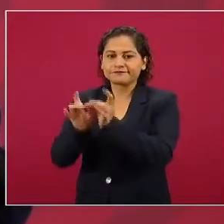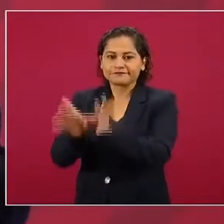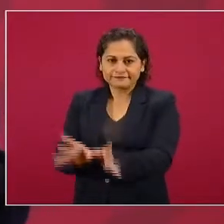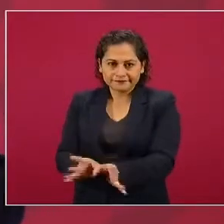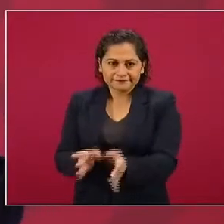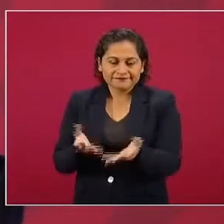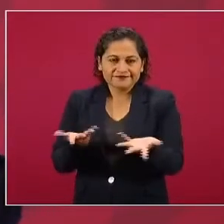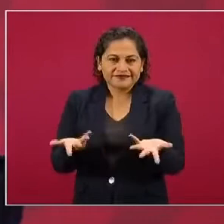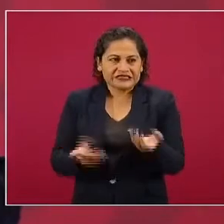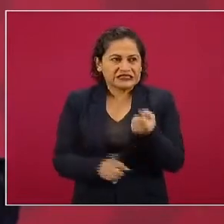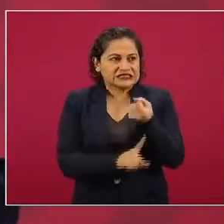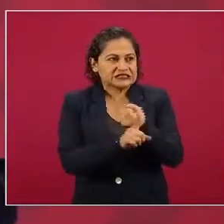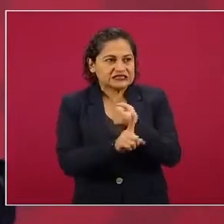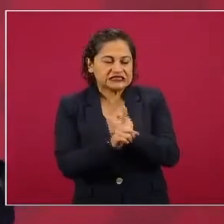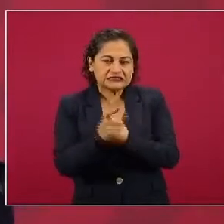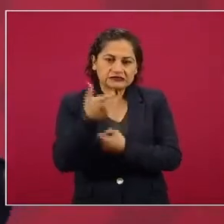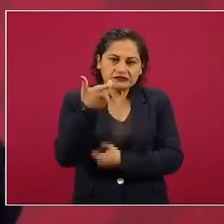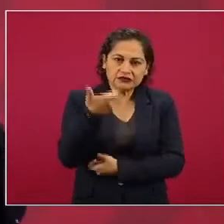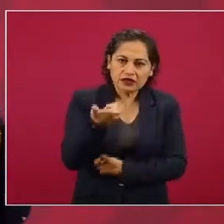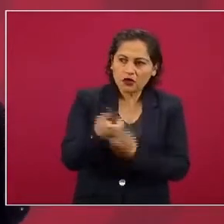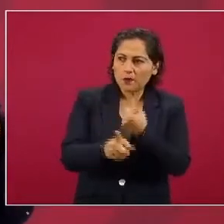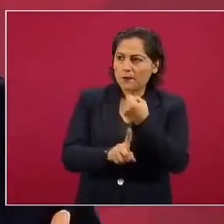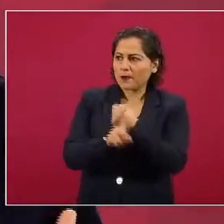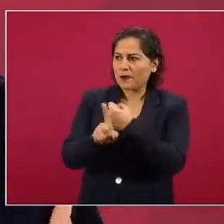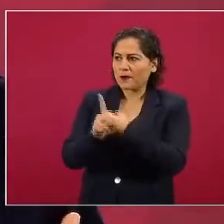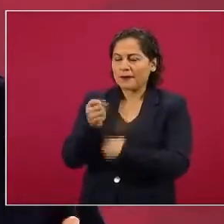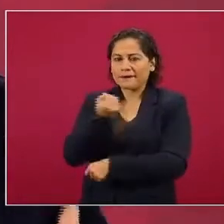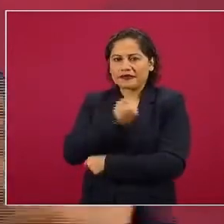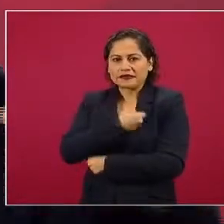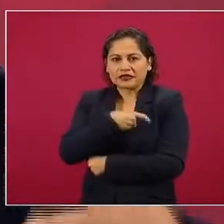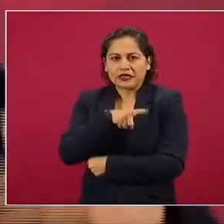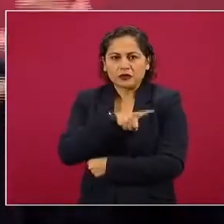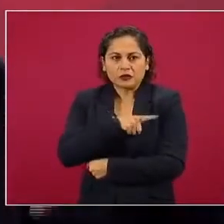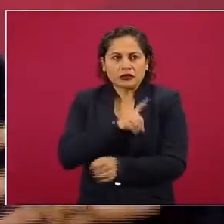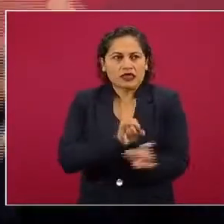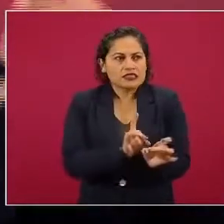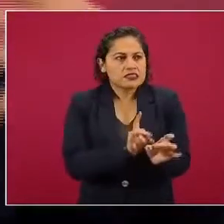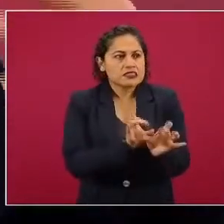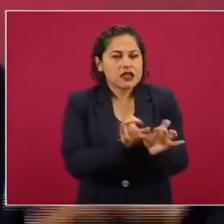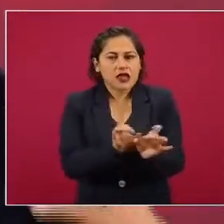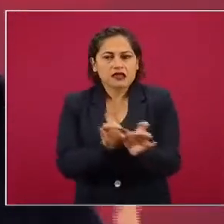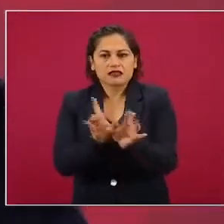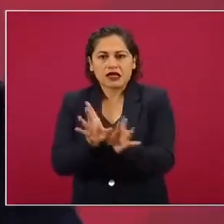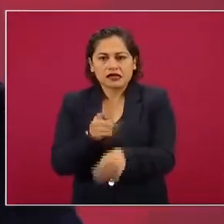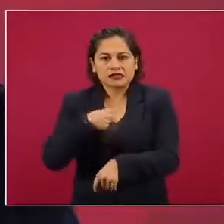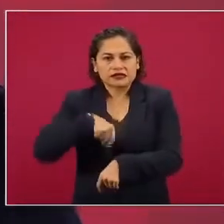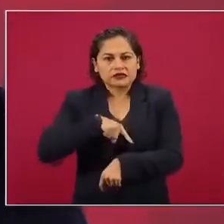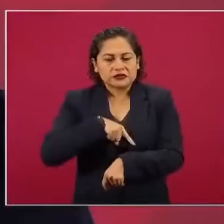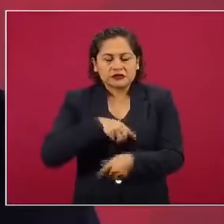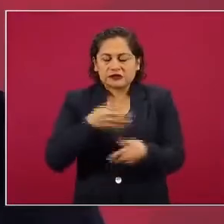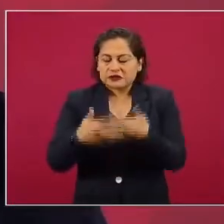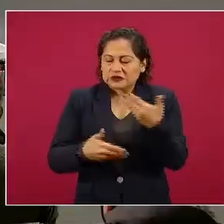de crisis económica, de crisis sanitaria. Es decir, sigamos avanzando,